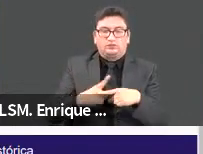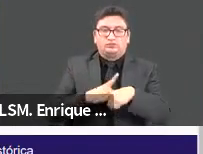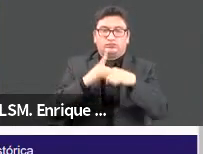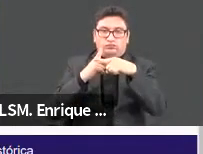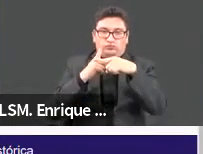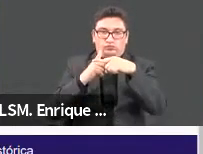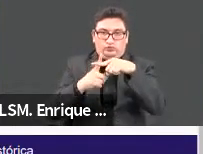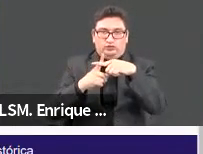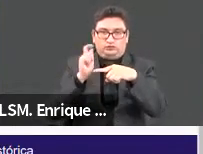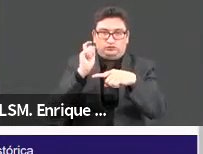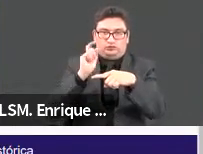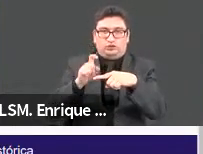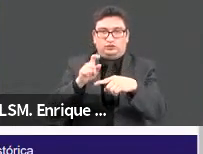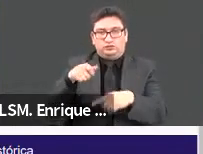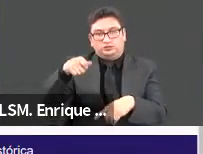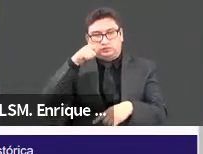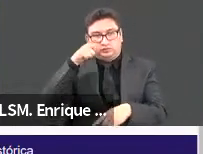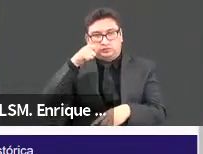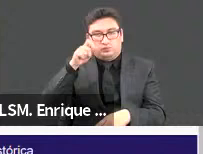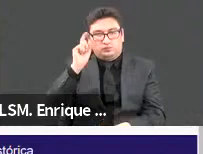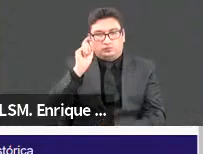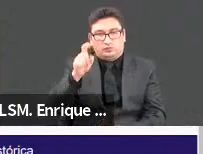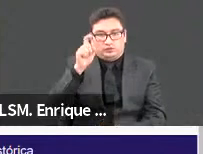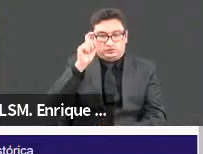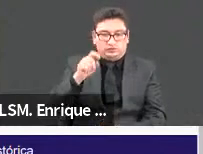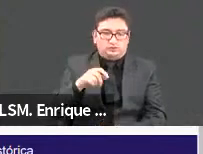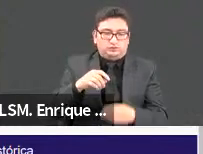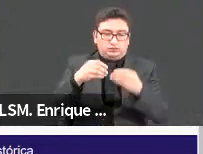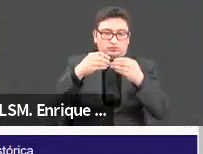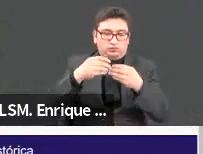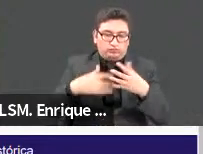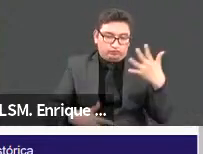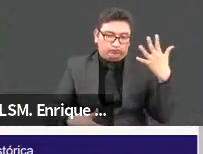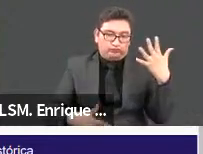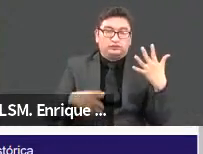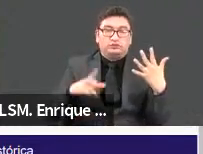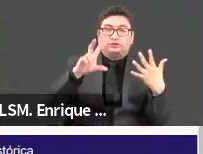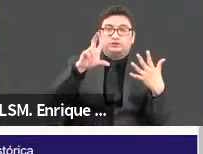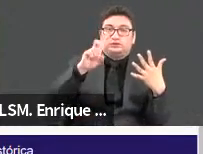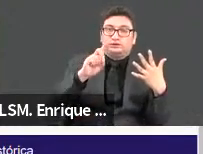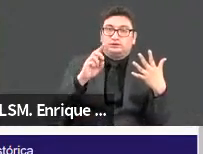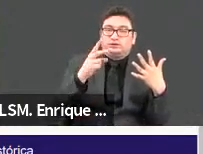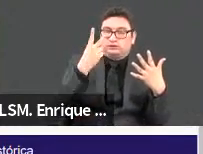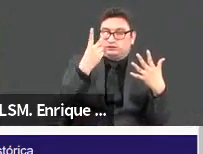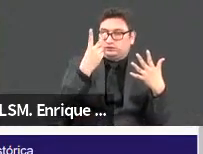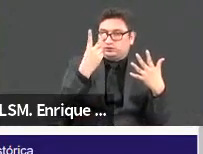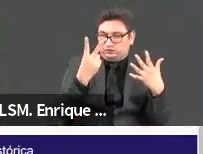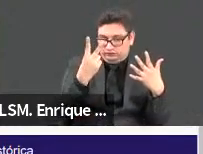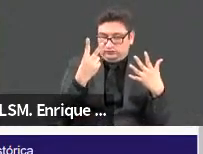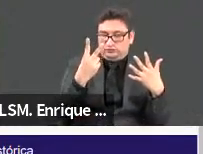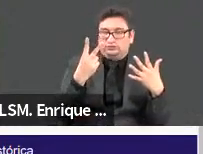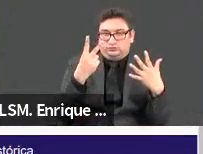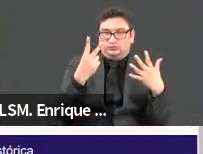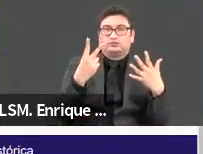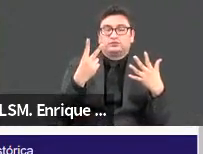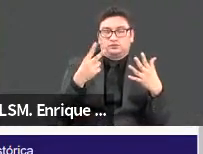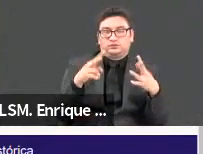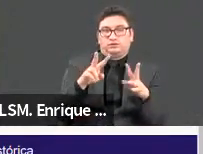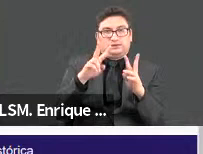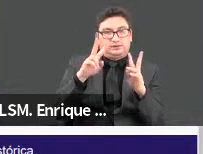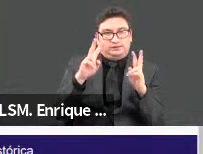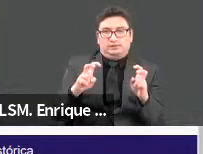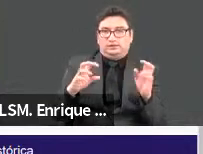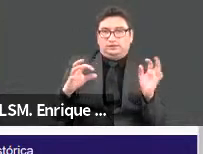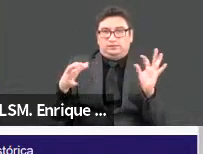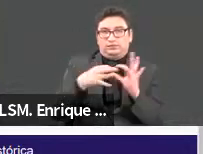Agregamos a consulta y realizamos nuestra búsqueda y nos dice que hay 32 criterios que precisamente se están refiriendo